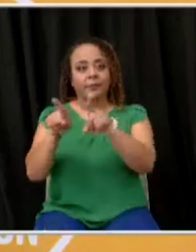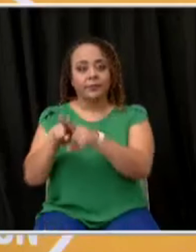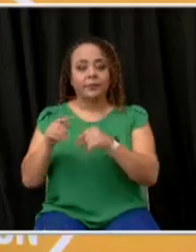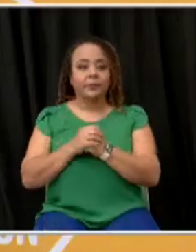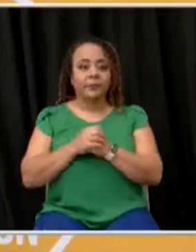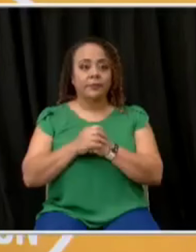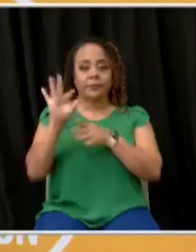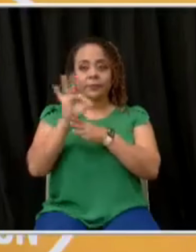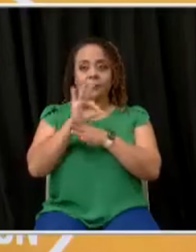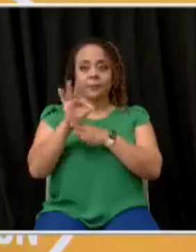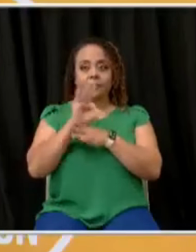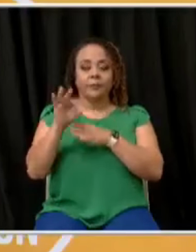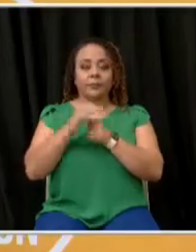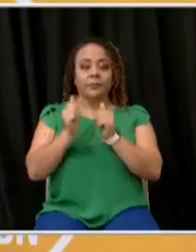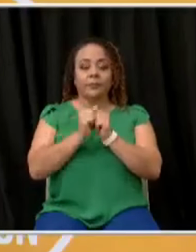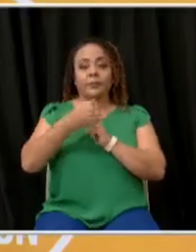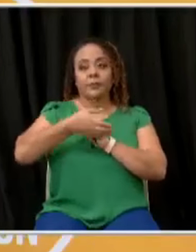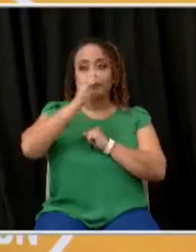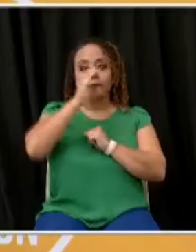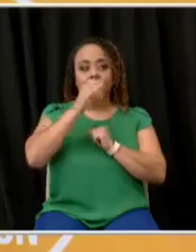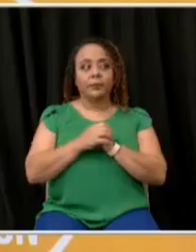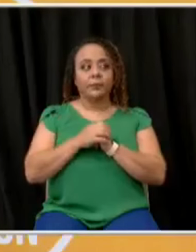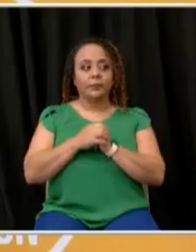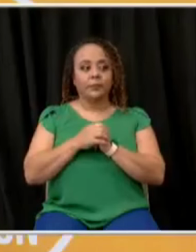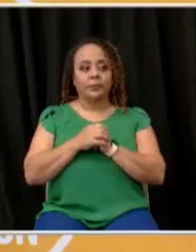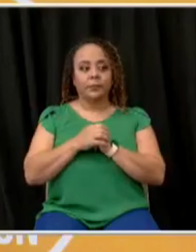Tampoco sirve con bebidas